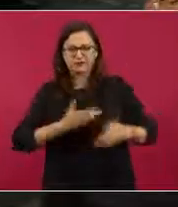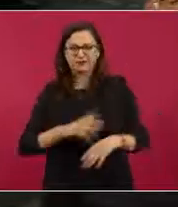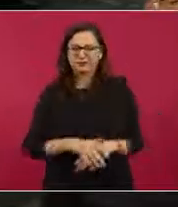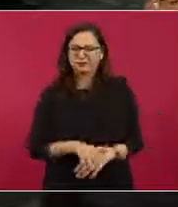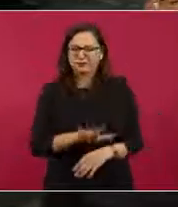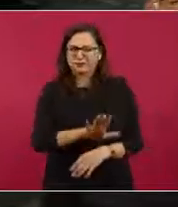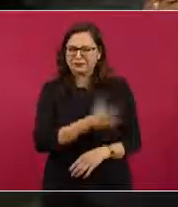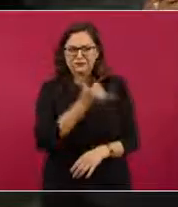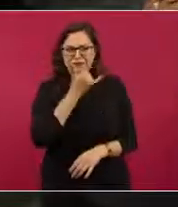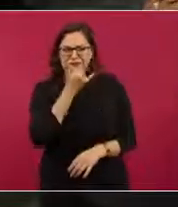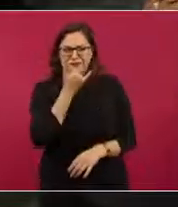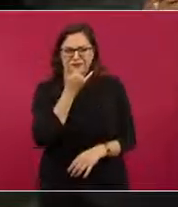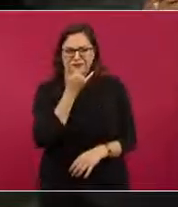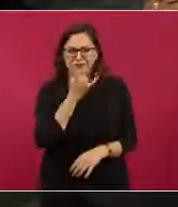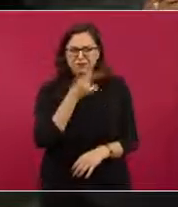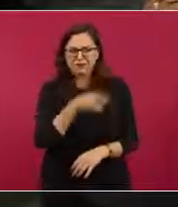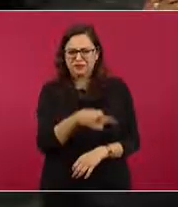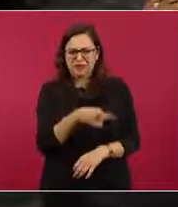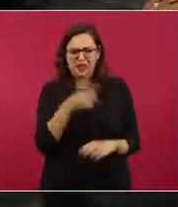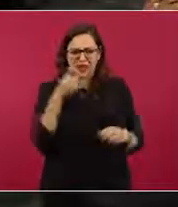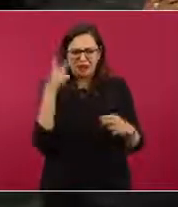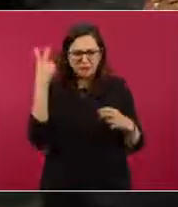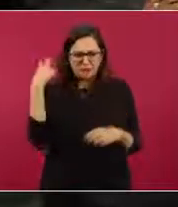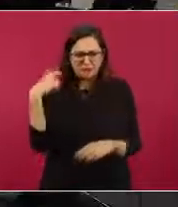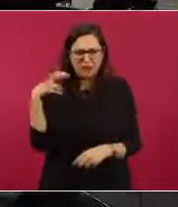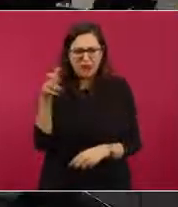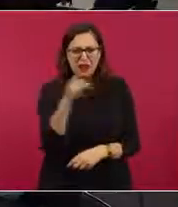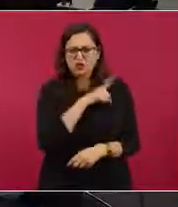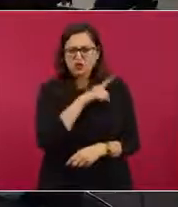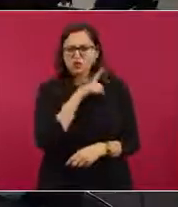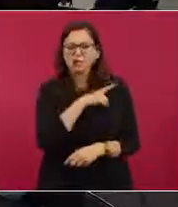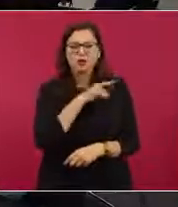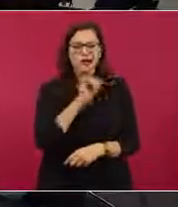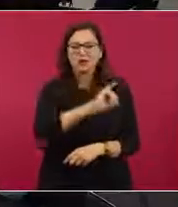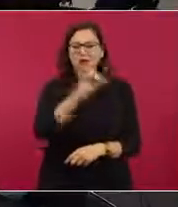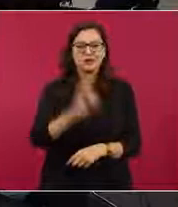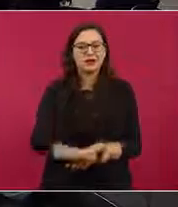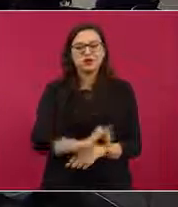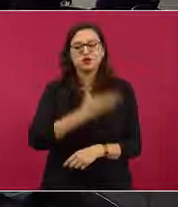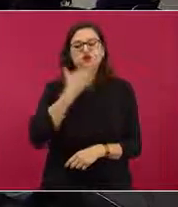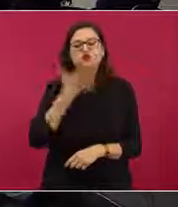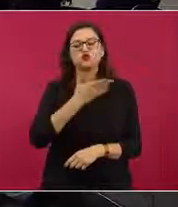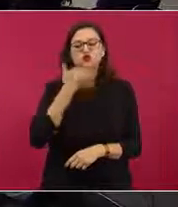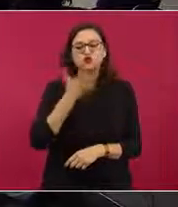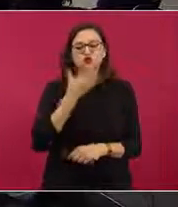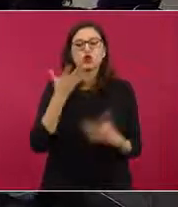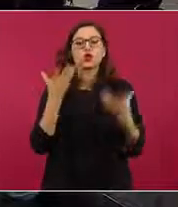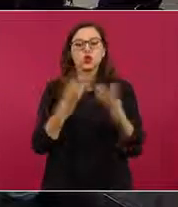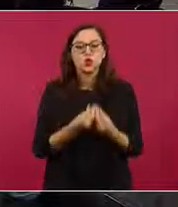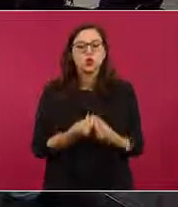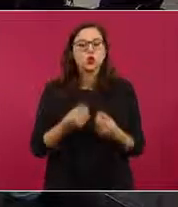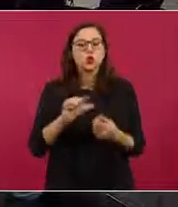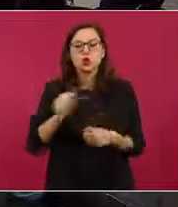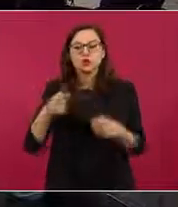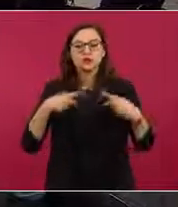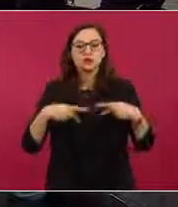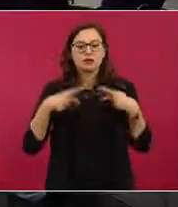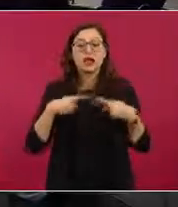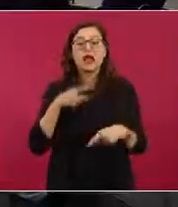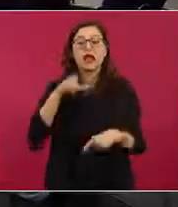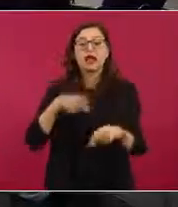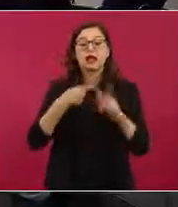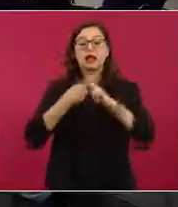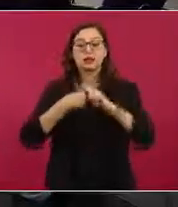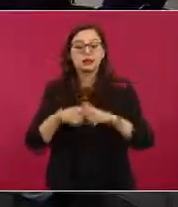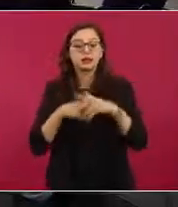solo, siempre viajaba acompañado. Él estaba haciendo un trabajo sobre la